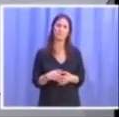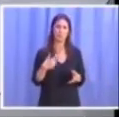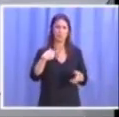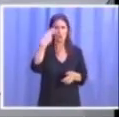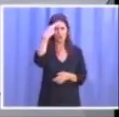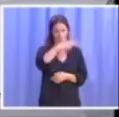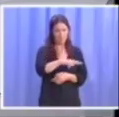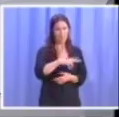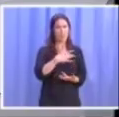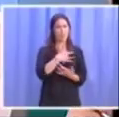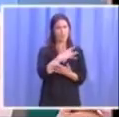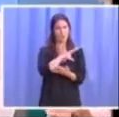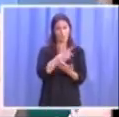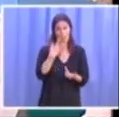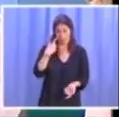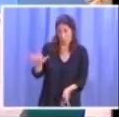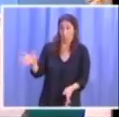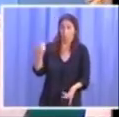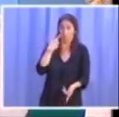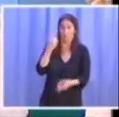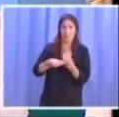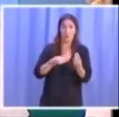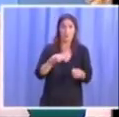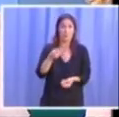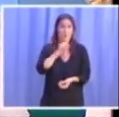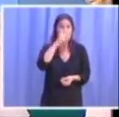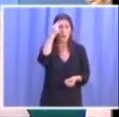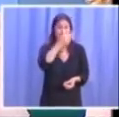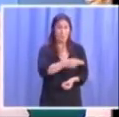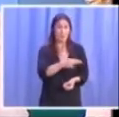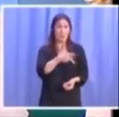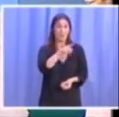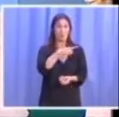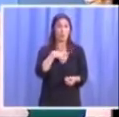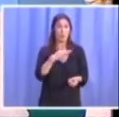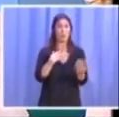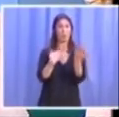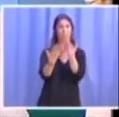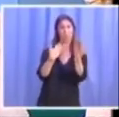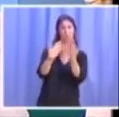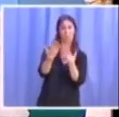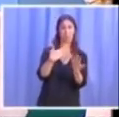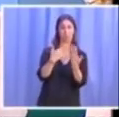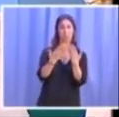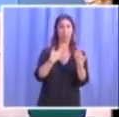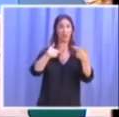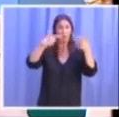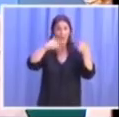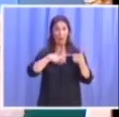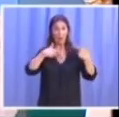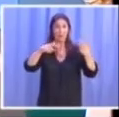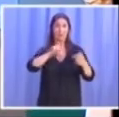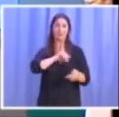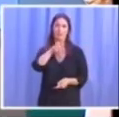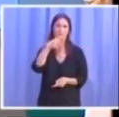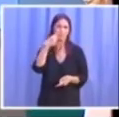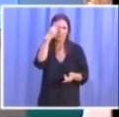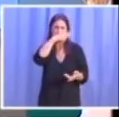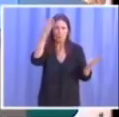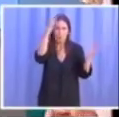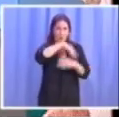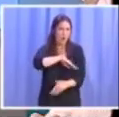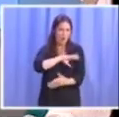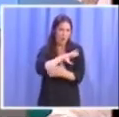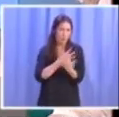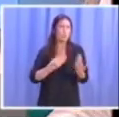respeto a la Virgen de las Angustias, sí, que no veo, la veo, respeta sí, quien se atreve de hablarle de tú a tú y a condecorarla. Eso es no faltarle el respeto a la Virgen de las